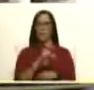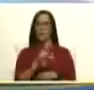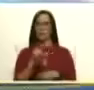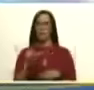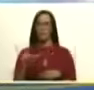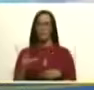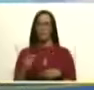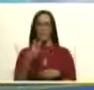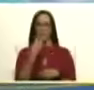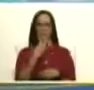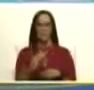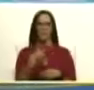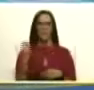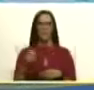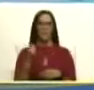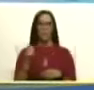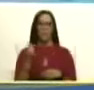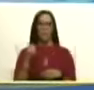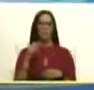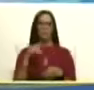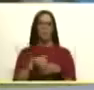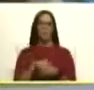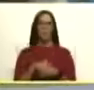vea cómo se vota.